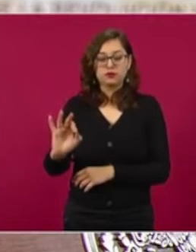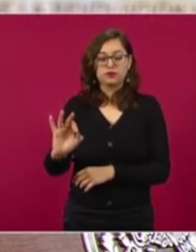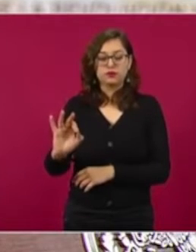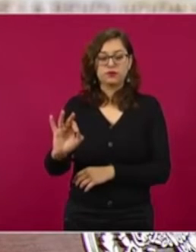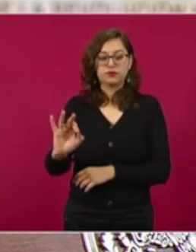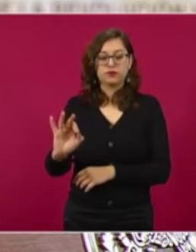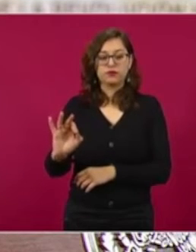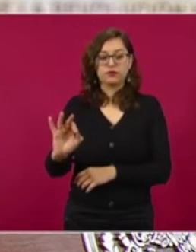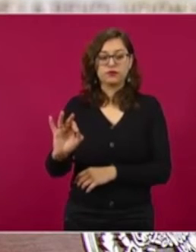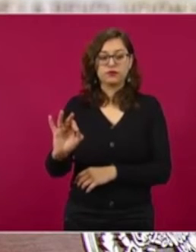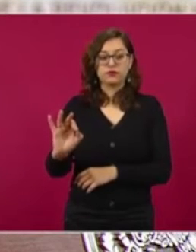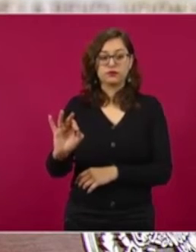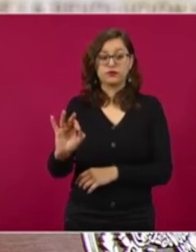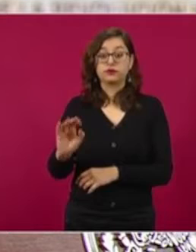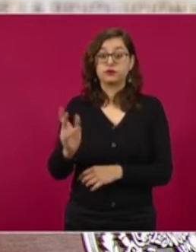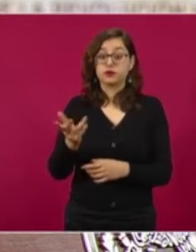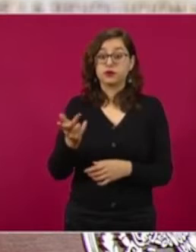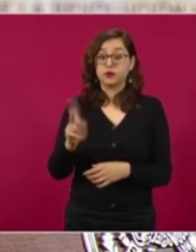Es